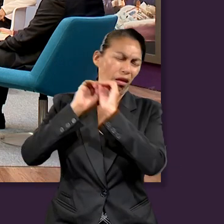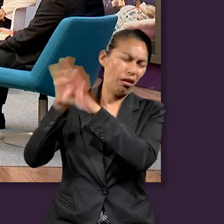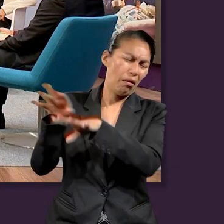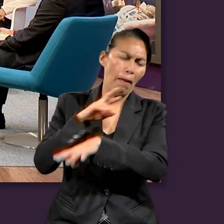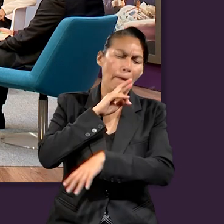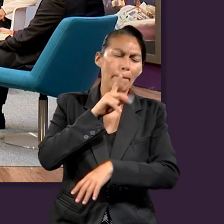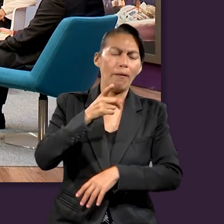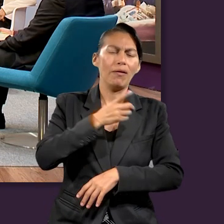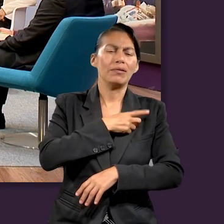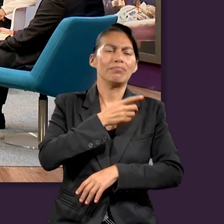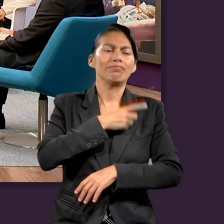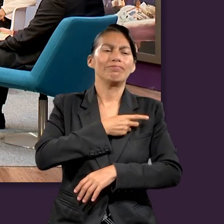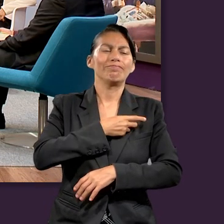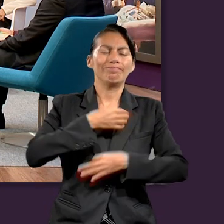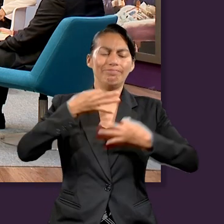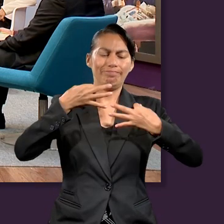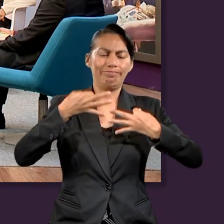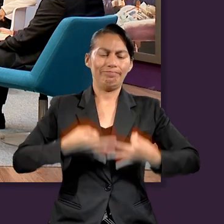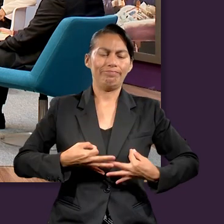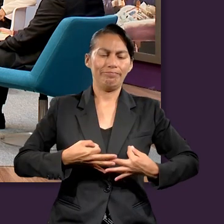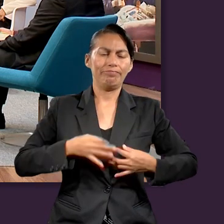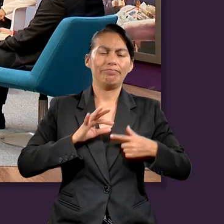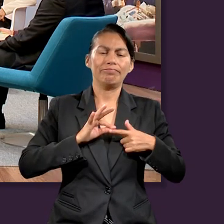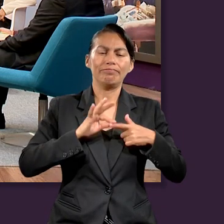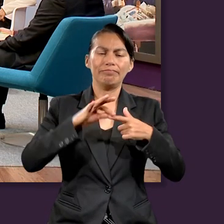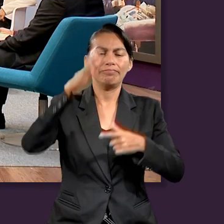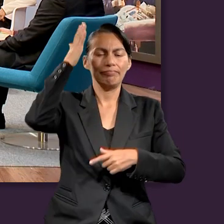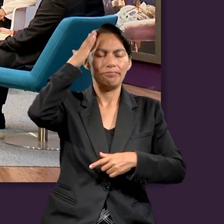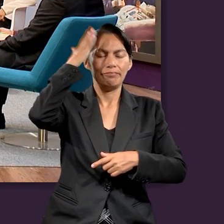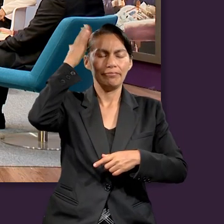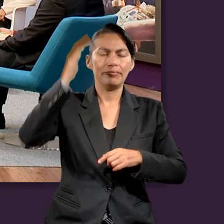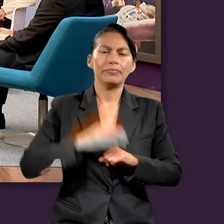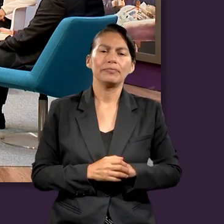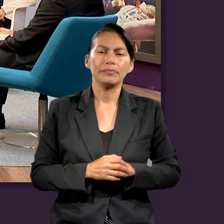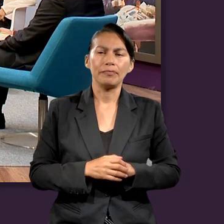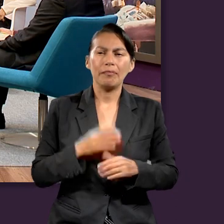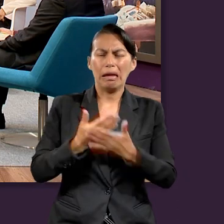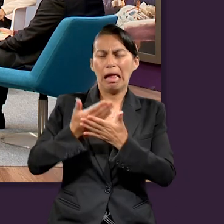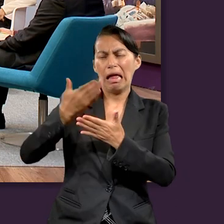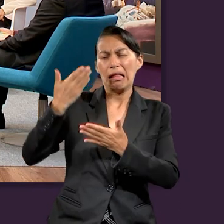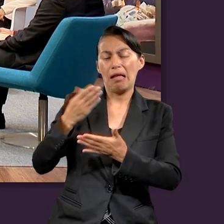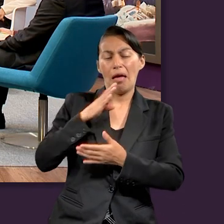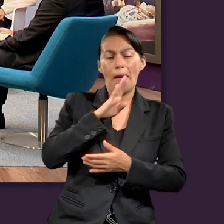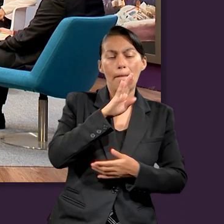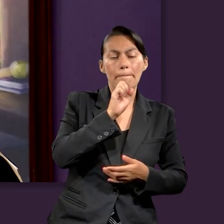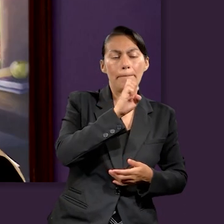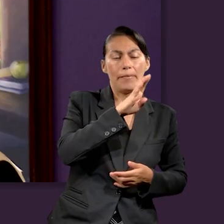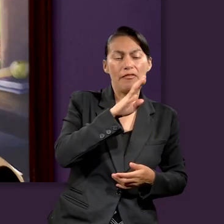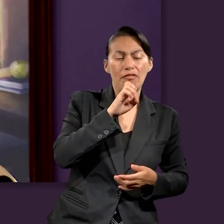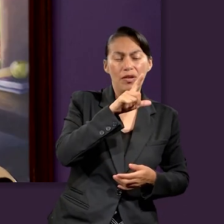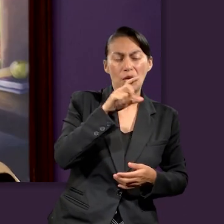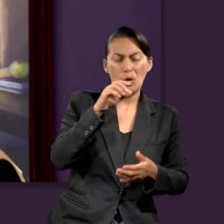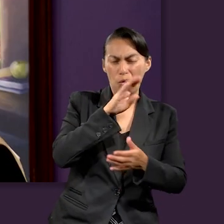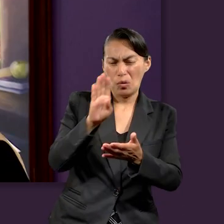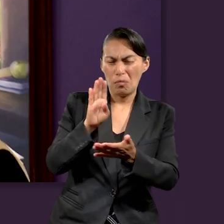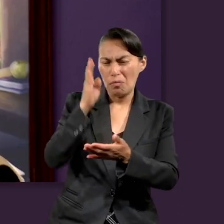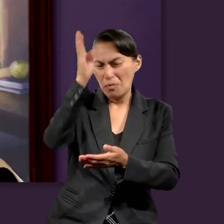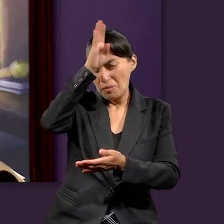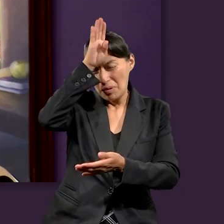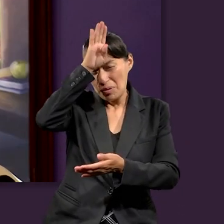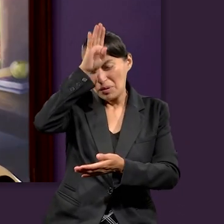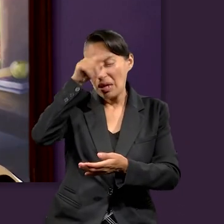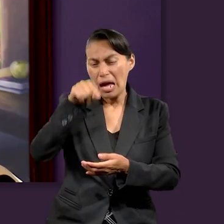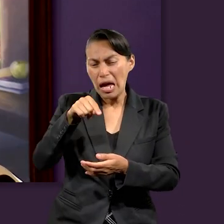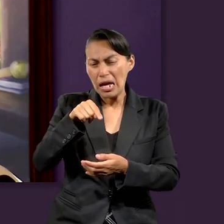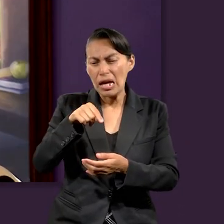poder regirse el solo. Y no solamente ahí, sino que también en Babilonia, cuando el reino Abucodonosor crea esta estatua de